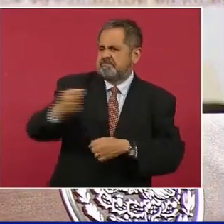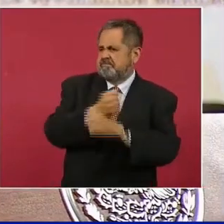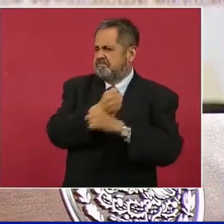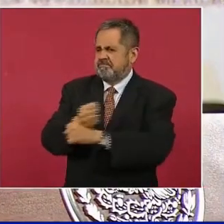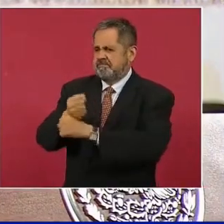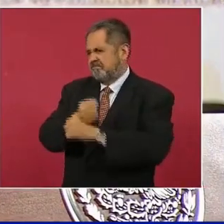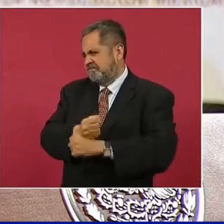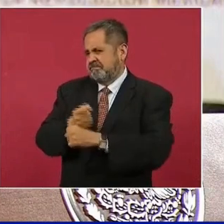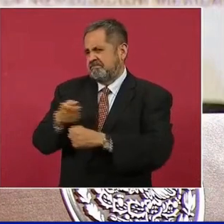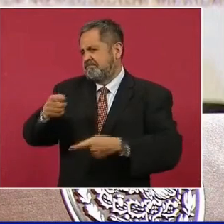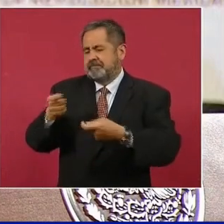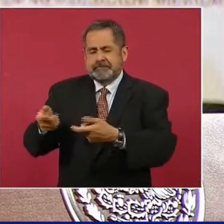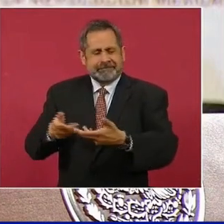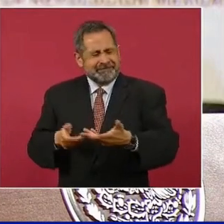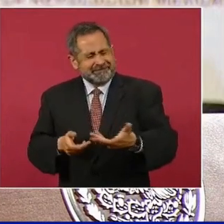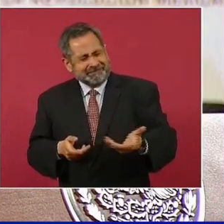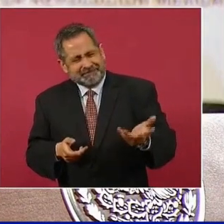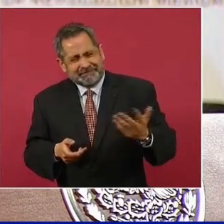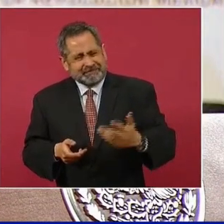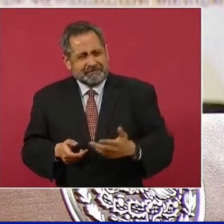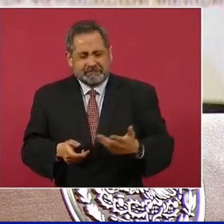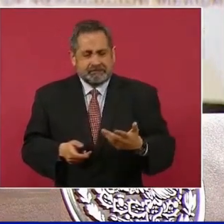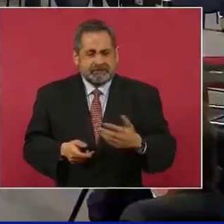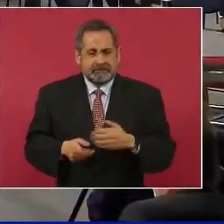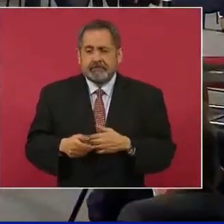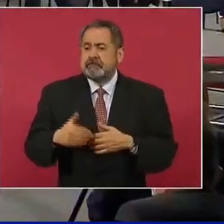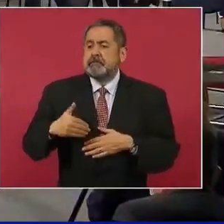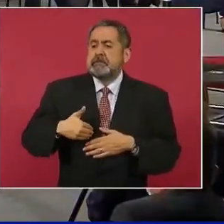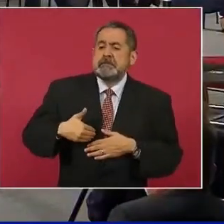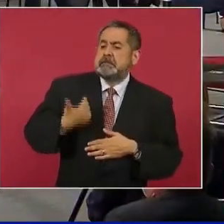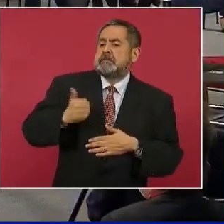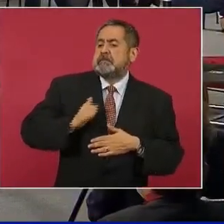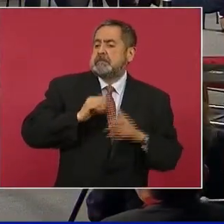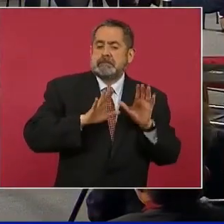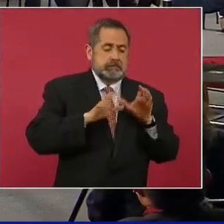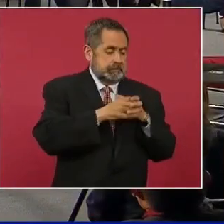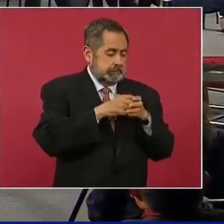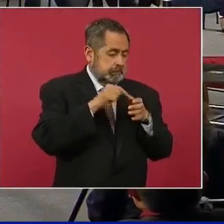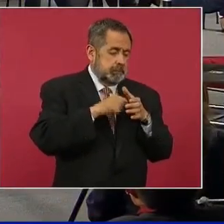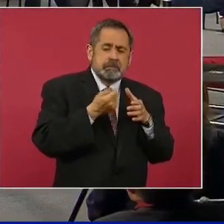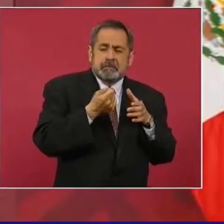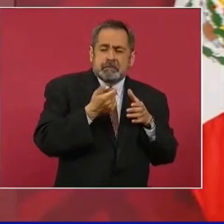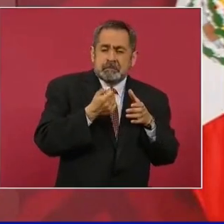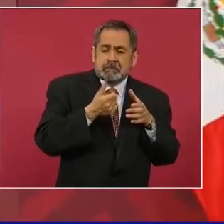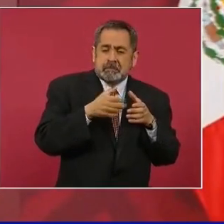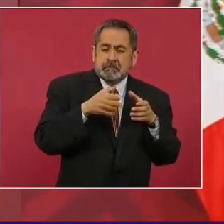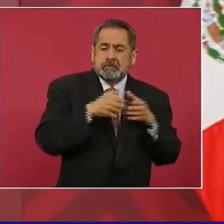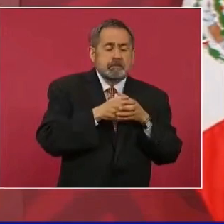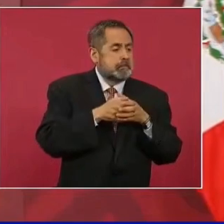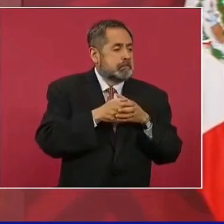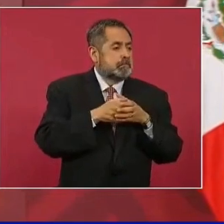al pueblo de México para beneficio de una élite.